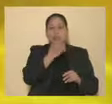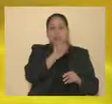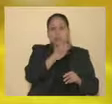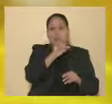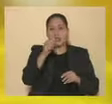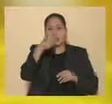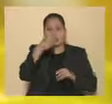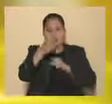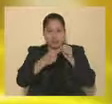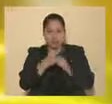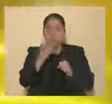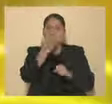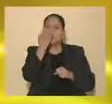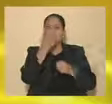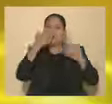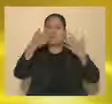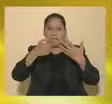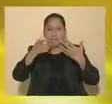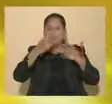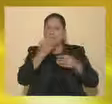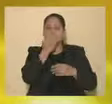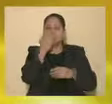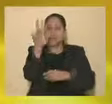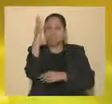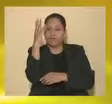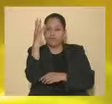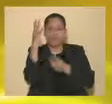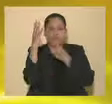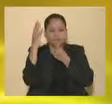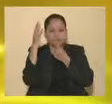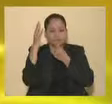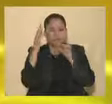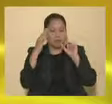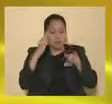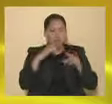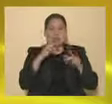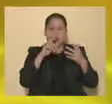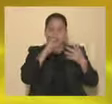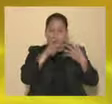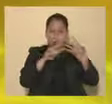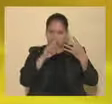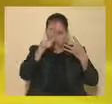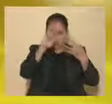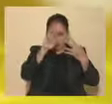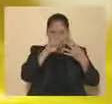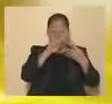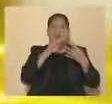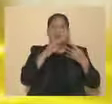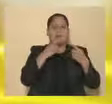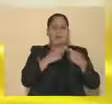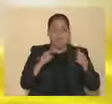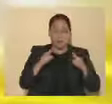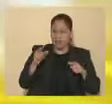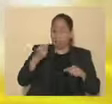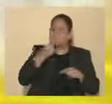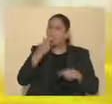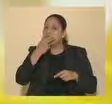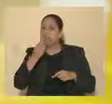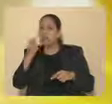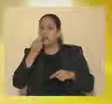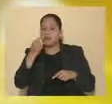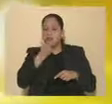años, que es de edad preescolar. Y los niños tienen que saber, hay 4 temas fundamentales. 1, diferencias entre niño y